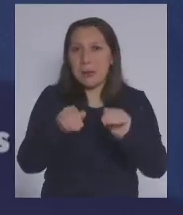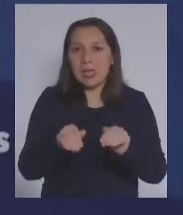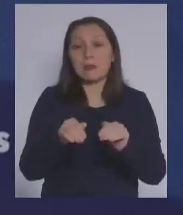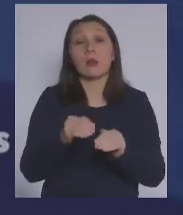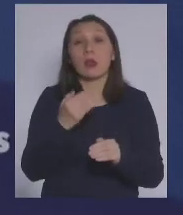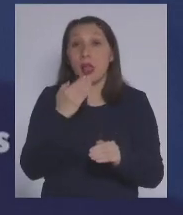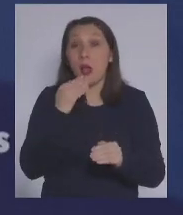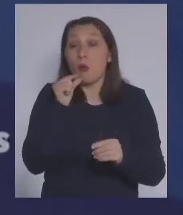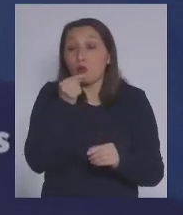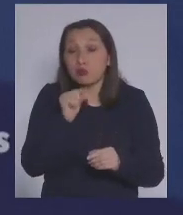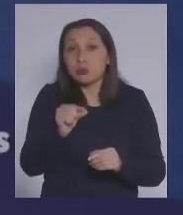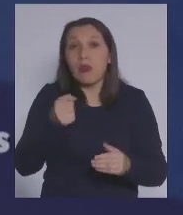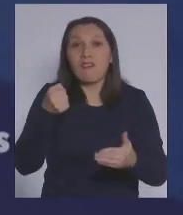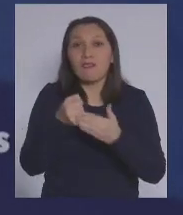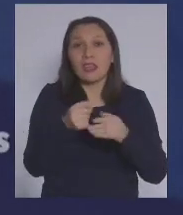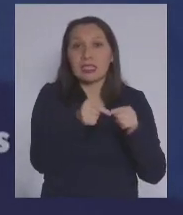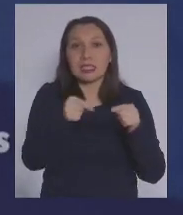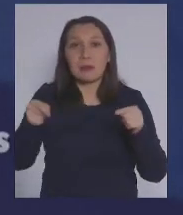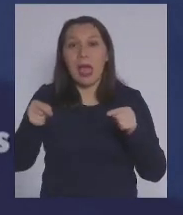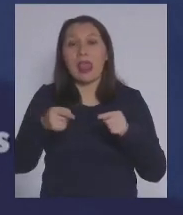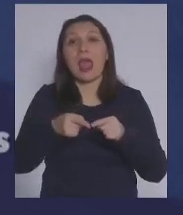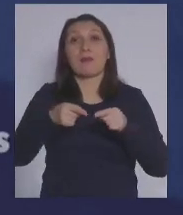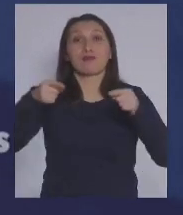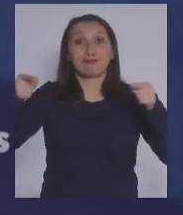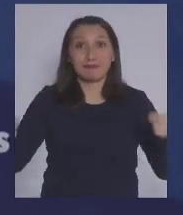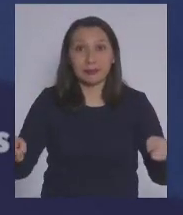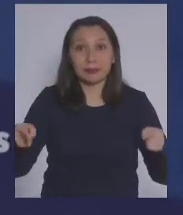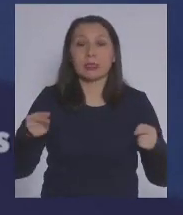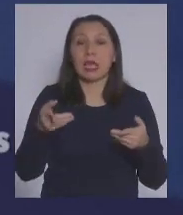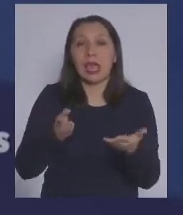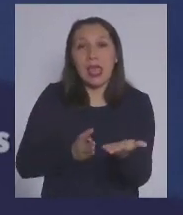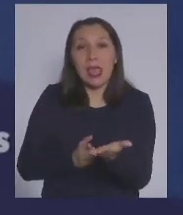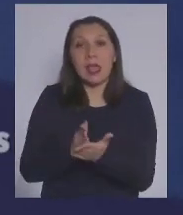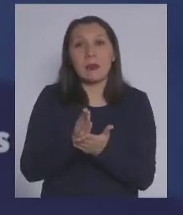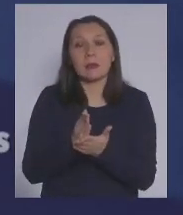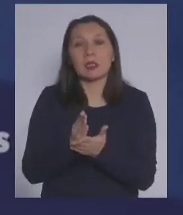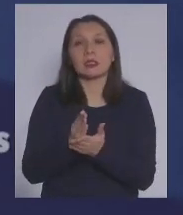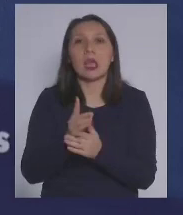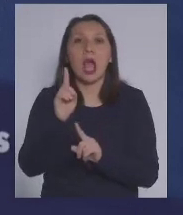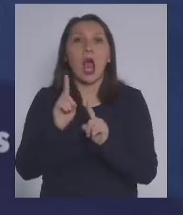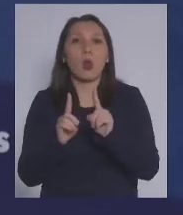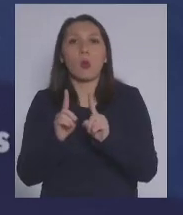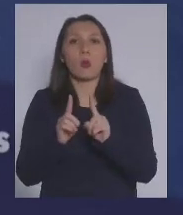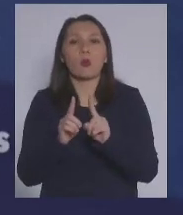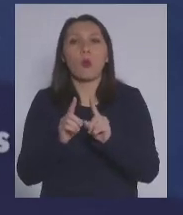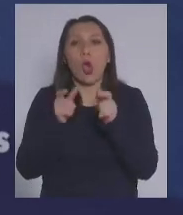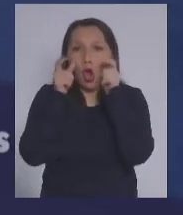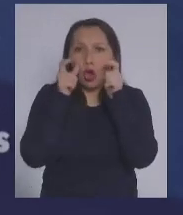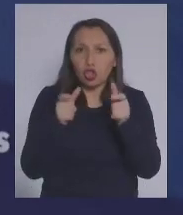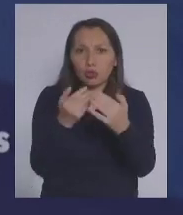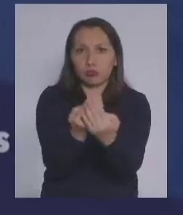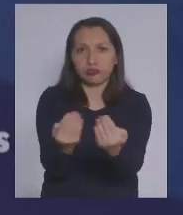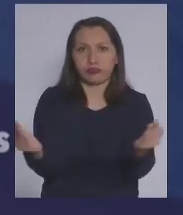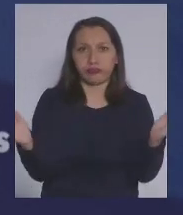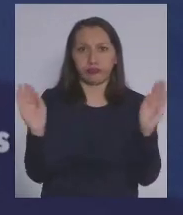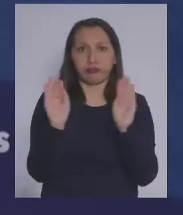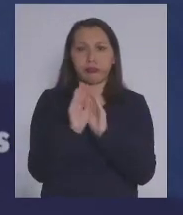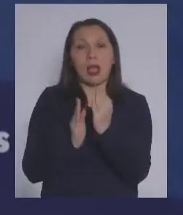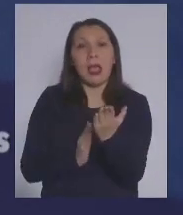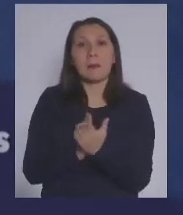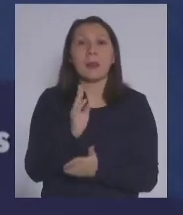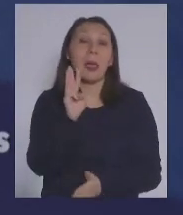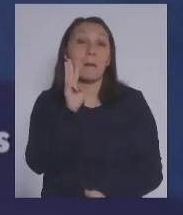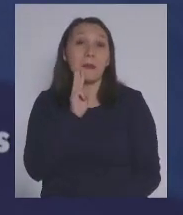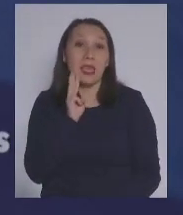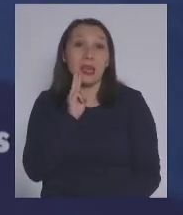de semana largo se inicia una especie de cordón a partir del miércoles